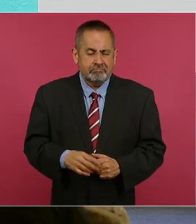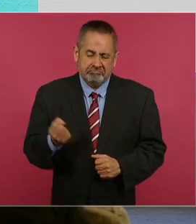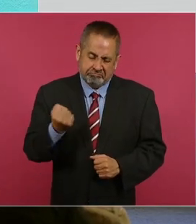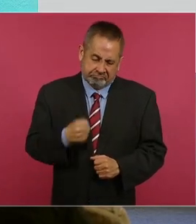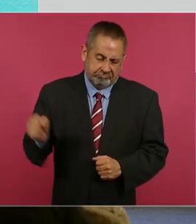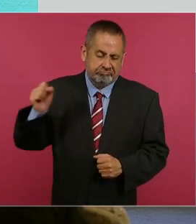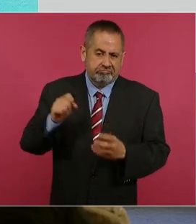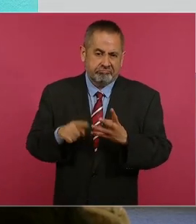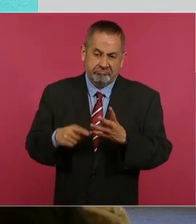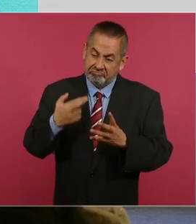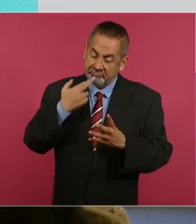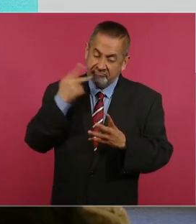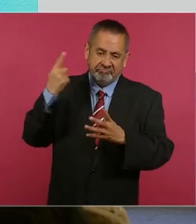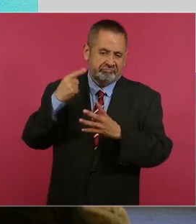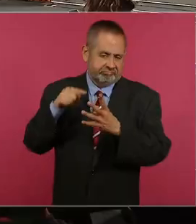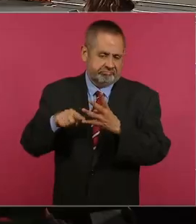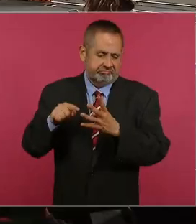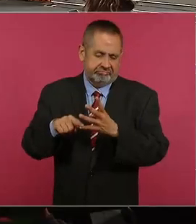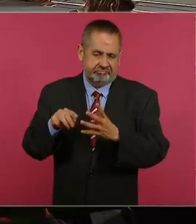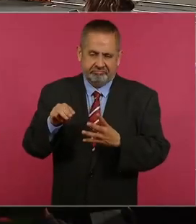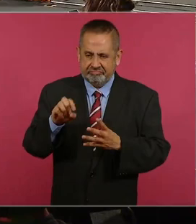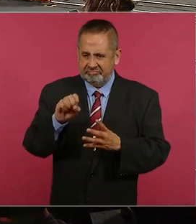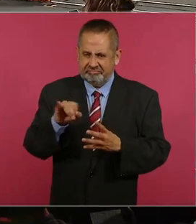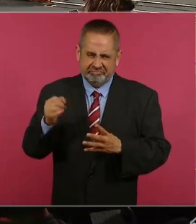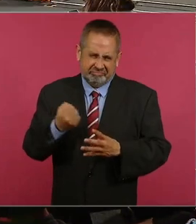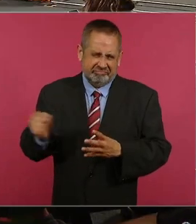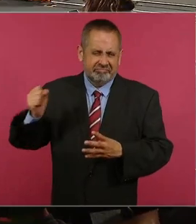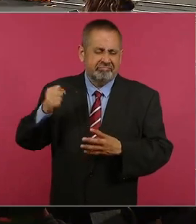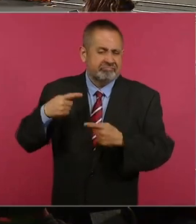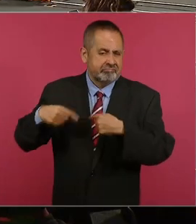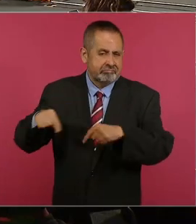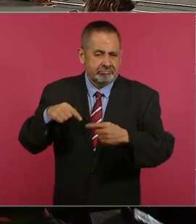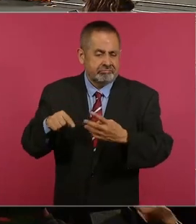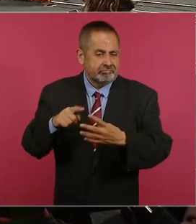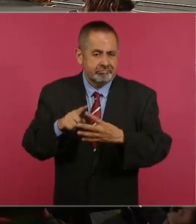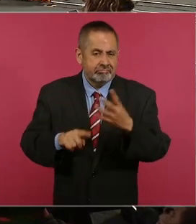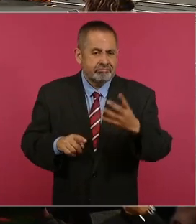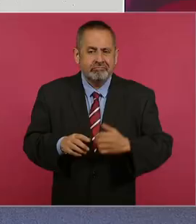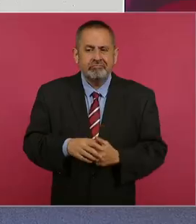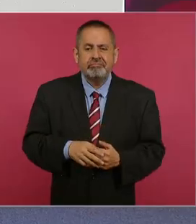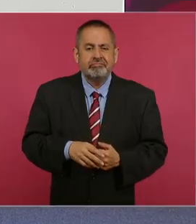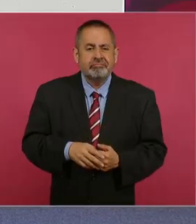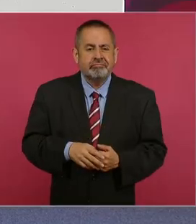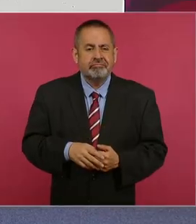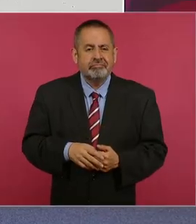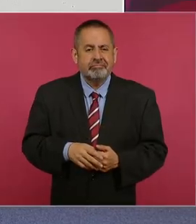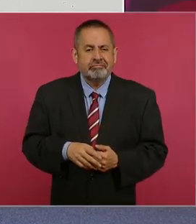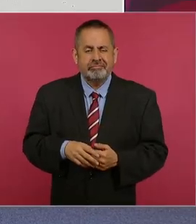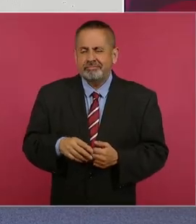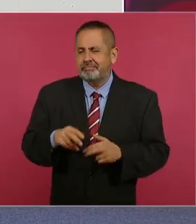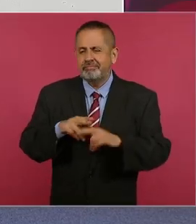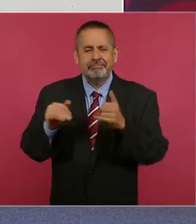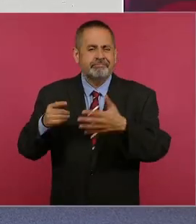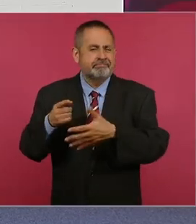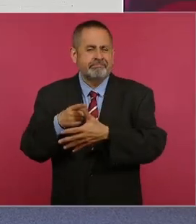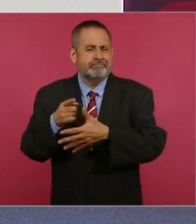extraordinario, lo mejor del fútbol, ni la leyenda